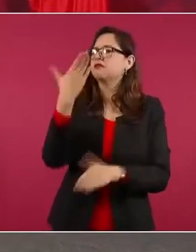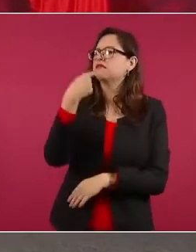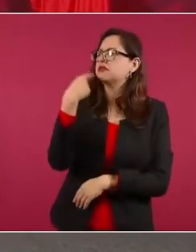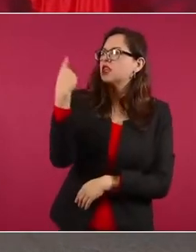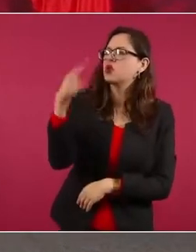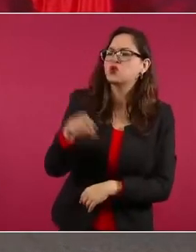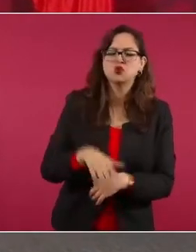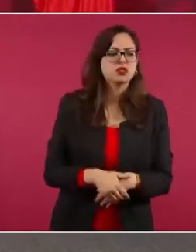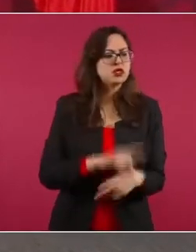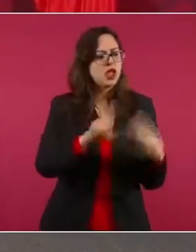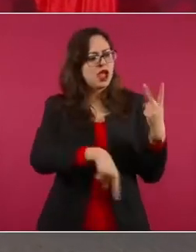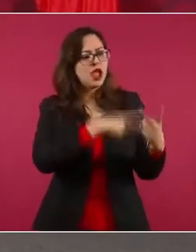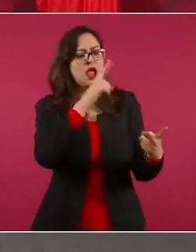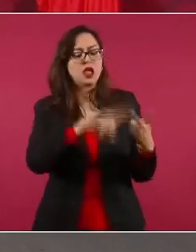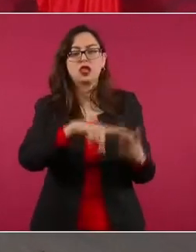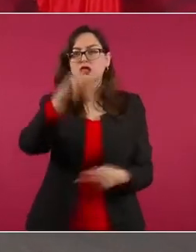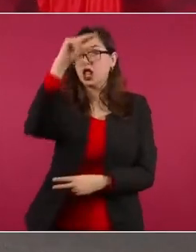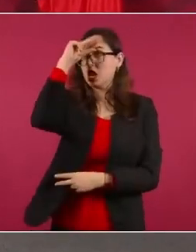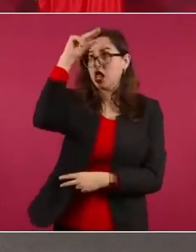Al contrario,